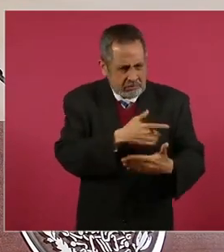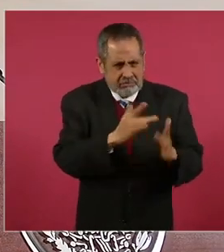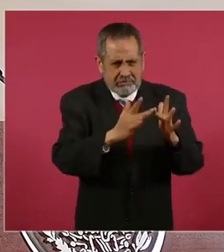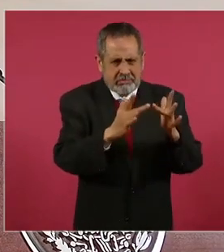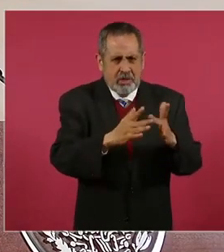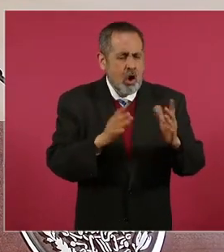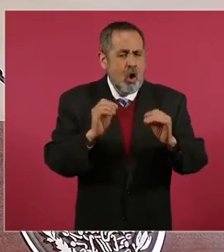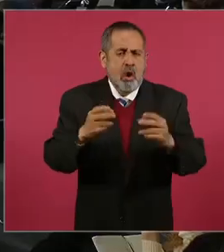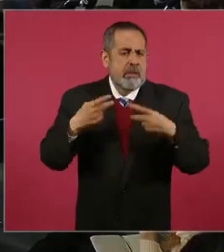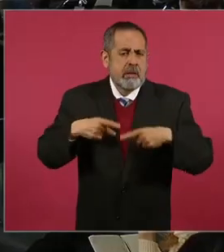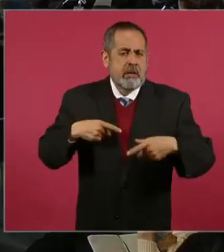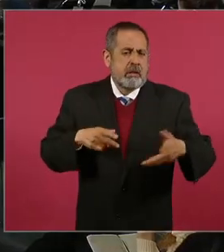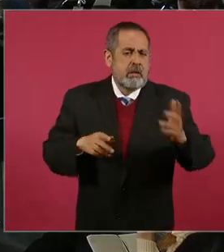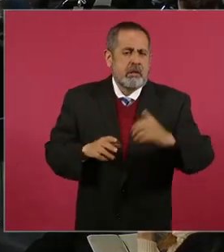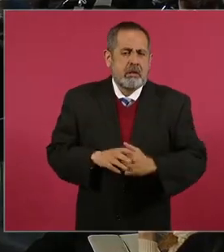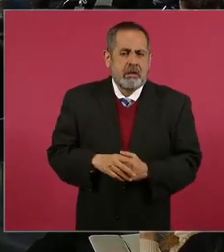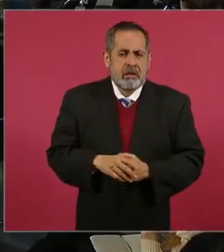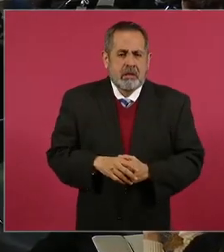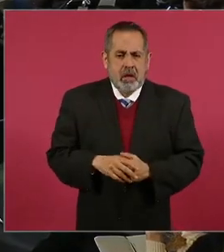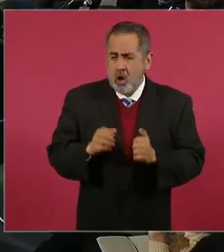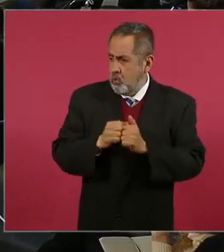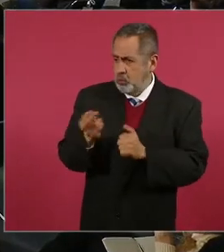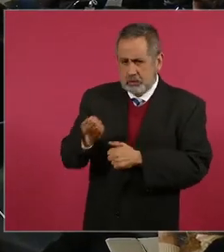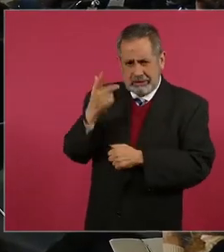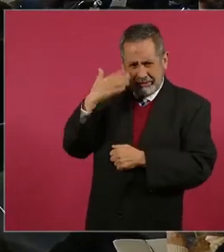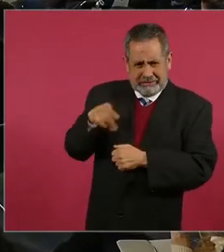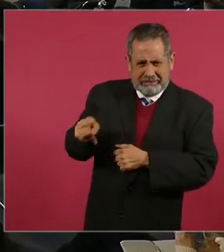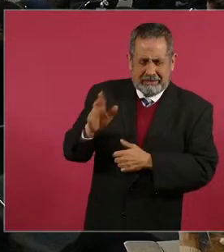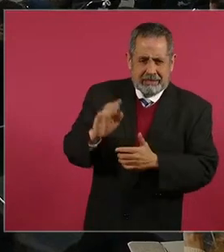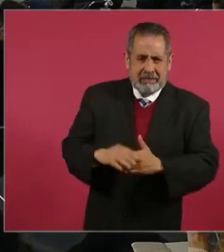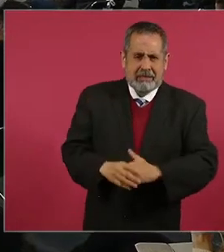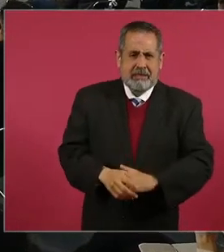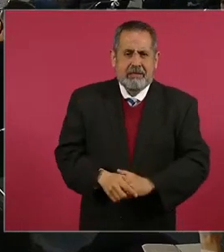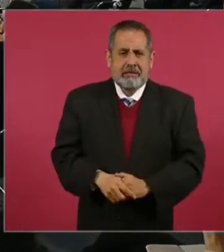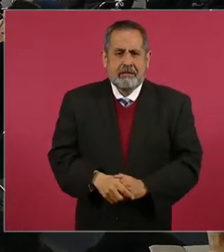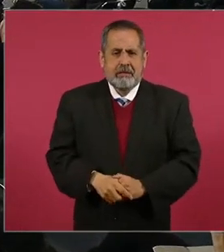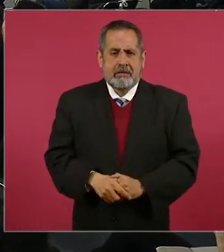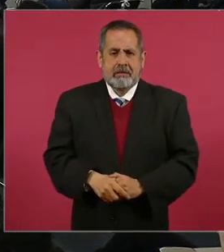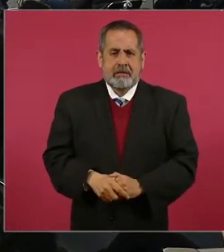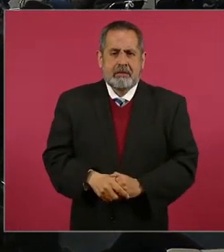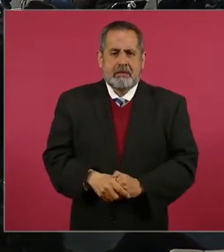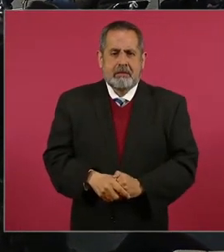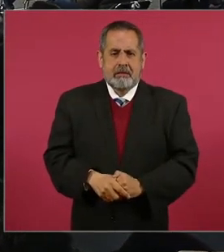o gentes ahí con ustedes? La escuela de